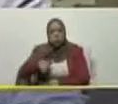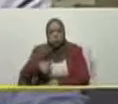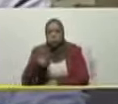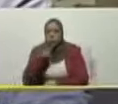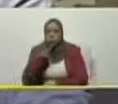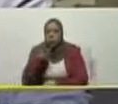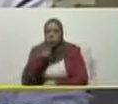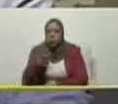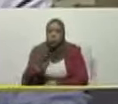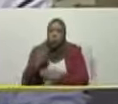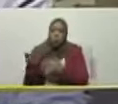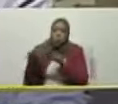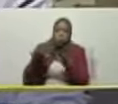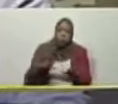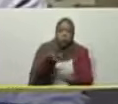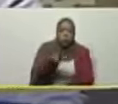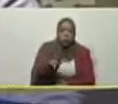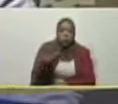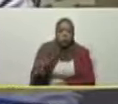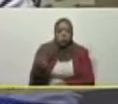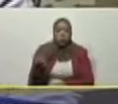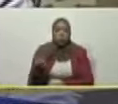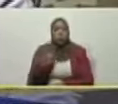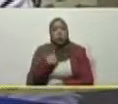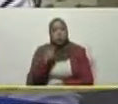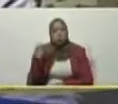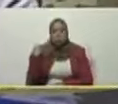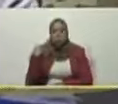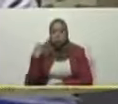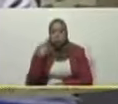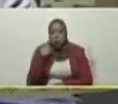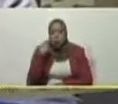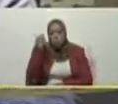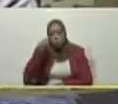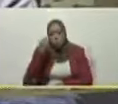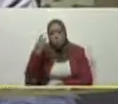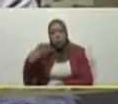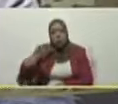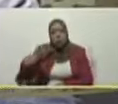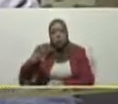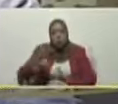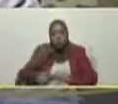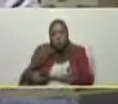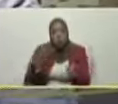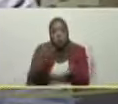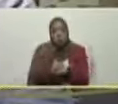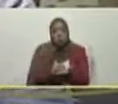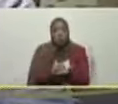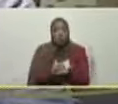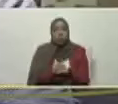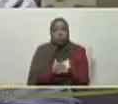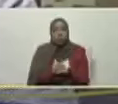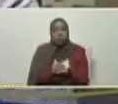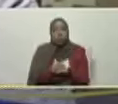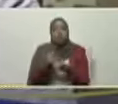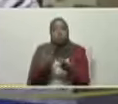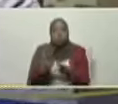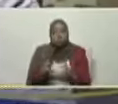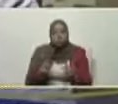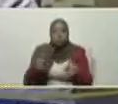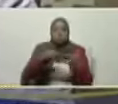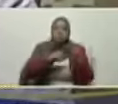Espantosa la destrucción. Y yo dije, Tejería va a renacer. Y Tejería